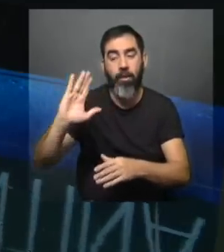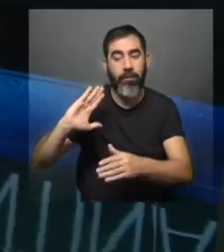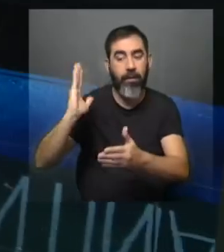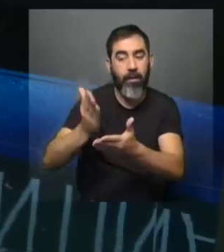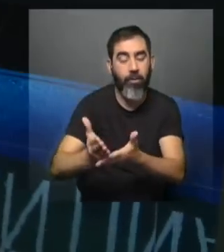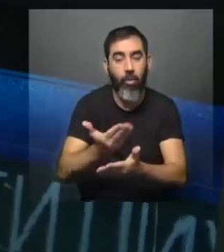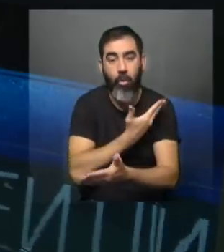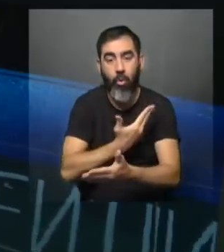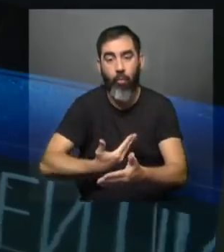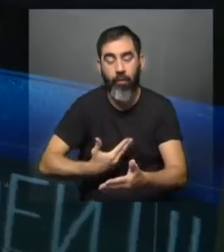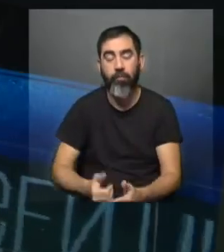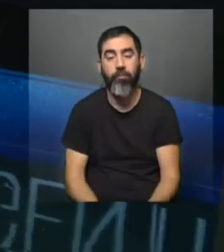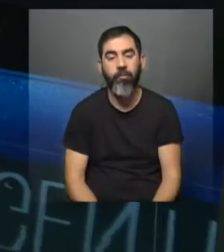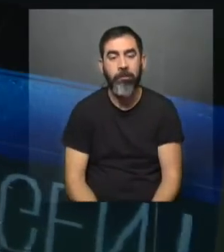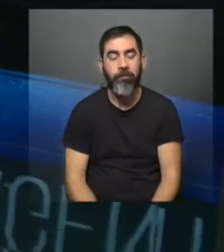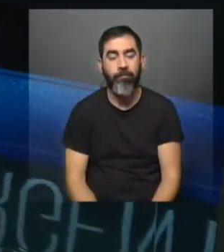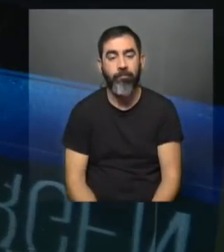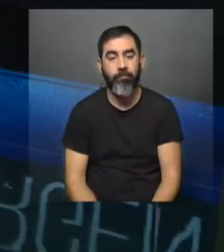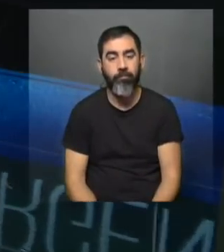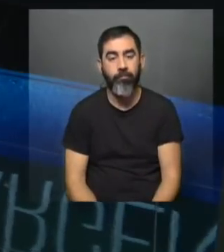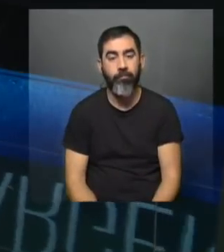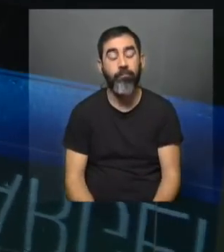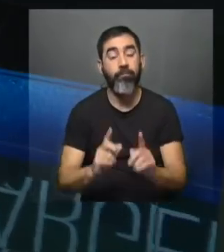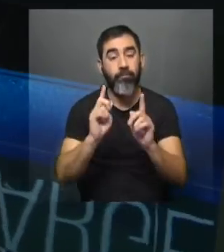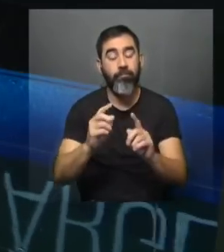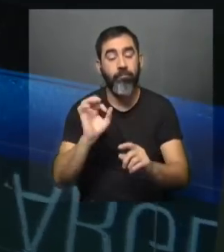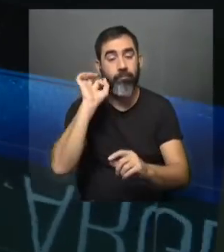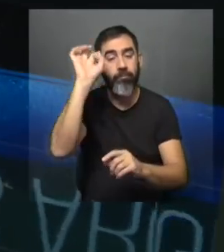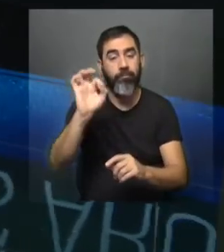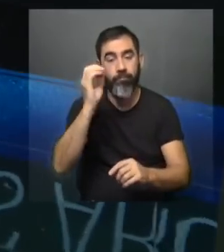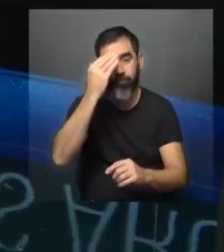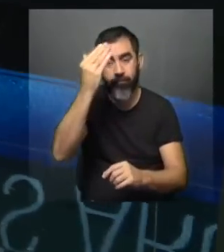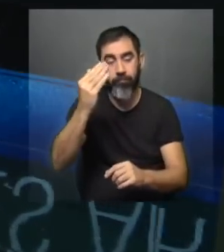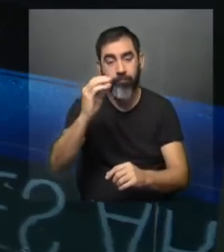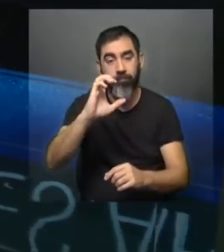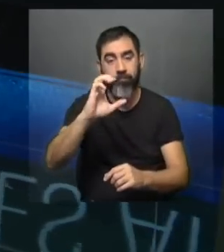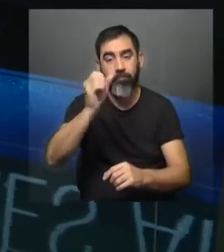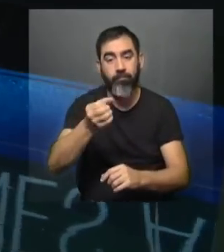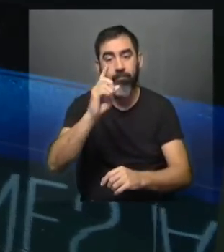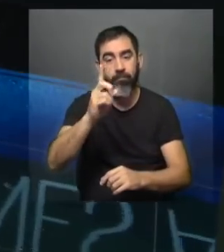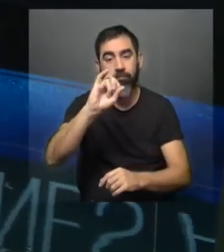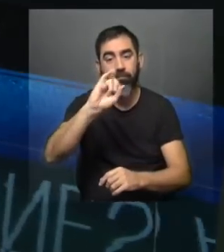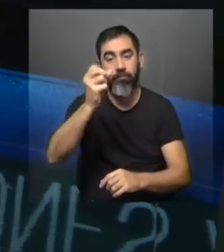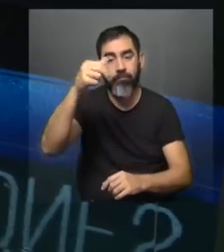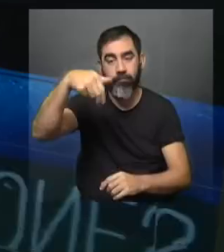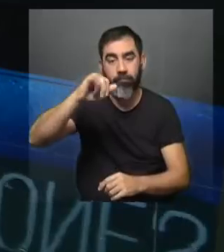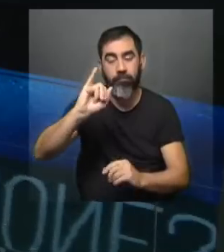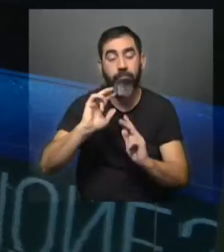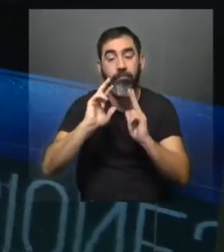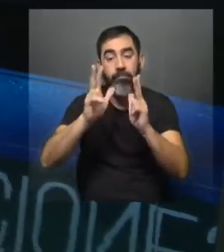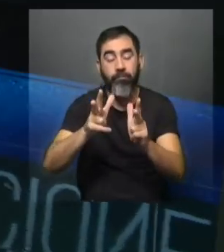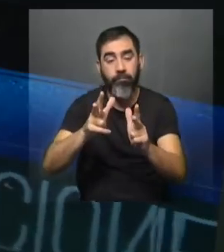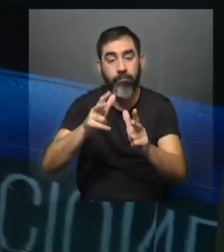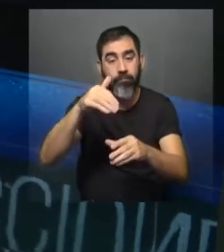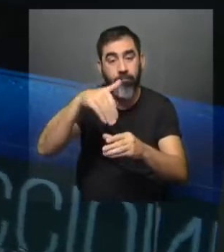al gobierno del vecino país Sí también se expresó el senador de frente amplio calle Annie quien dijo que lo ocurrido